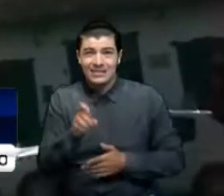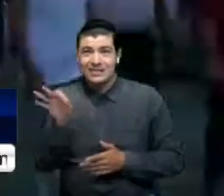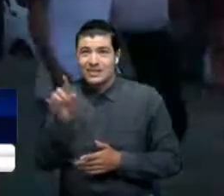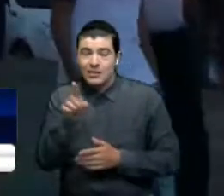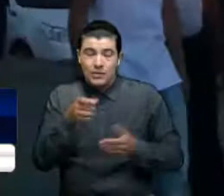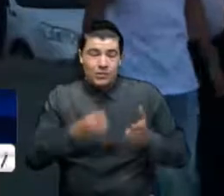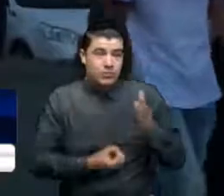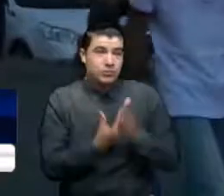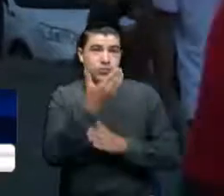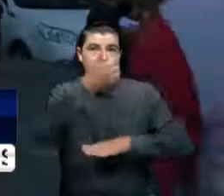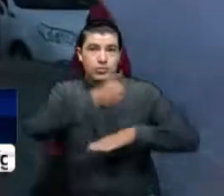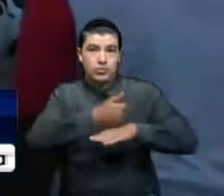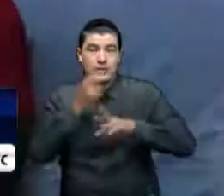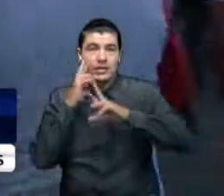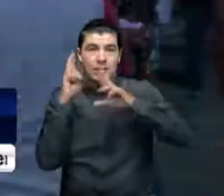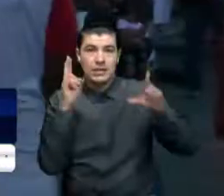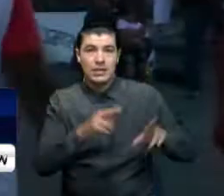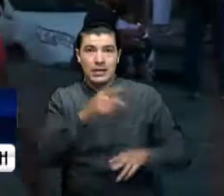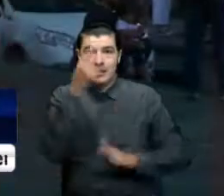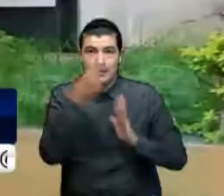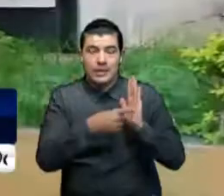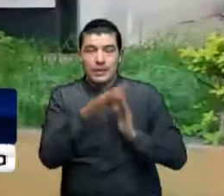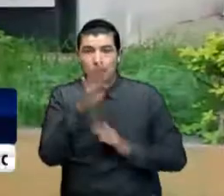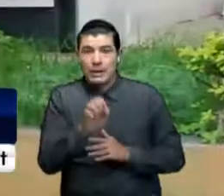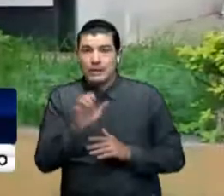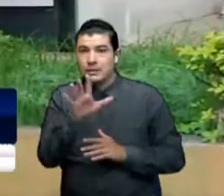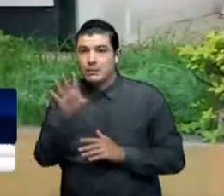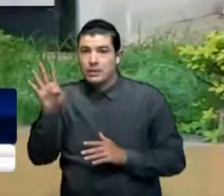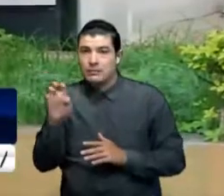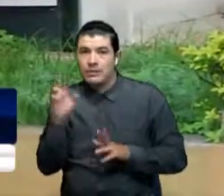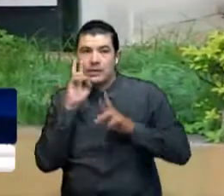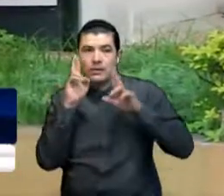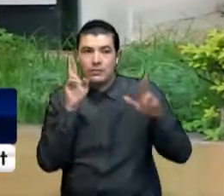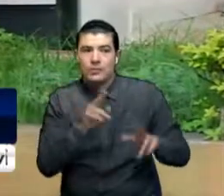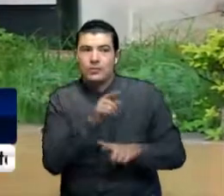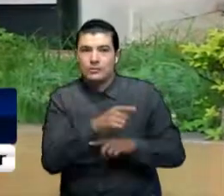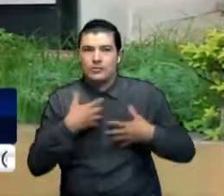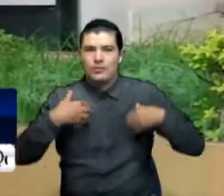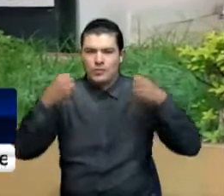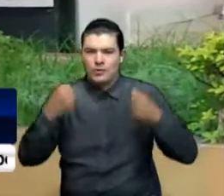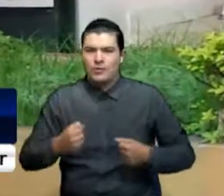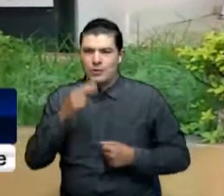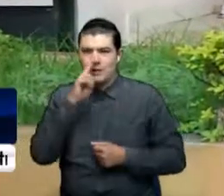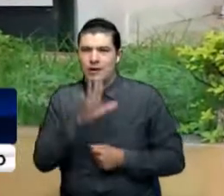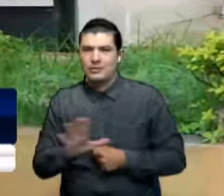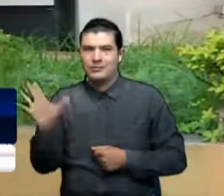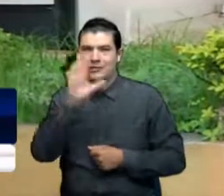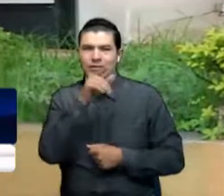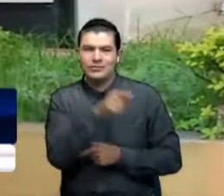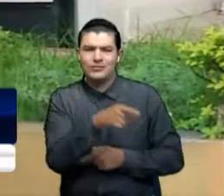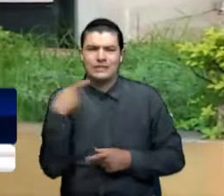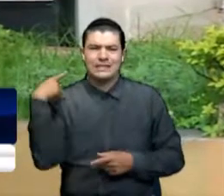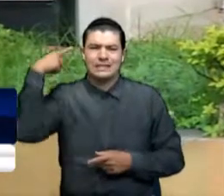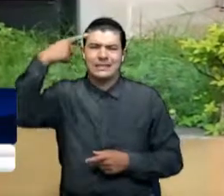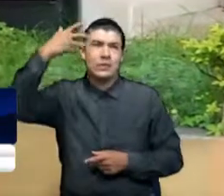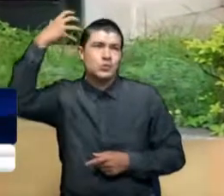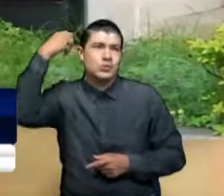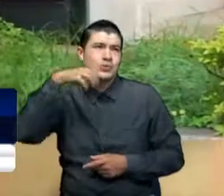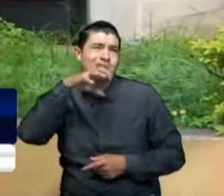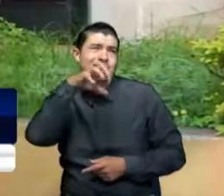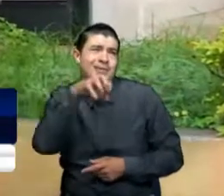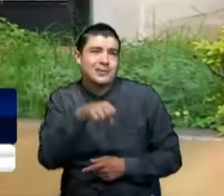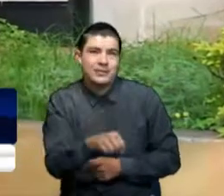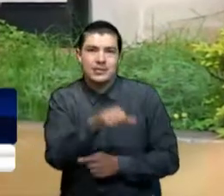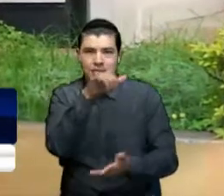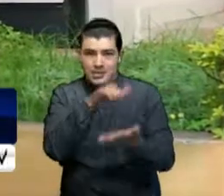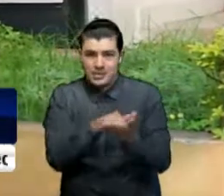de Colombia en 1959. También una quema de pólvora, pues en celebración de los cumpleaños del municipio,